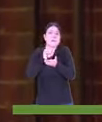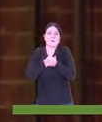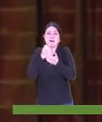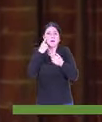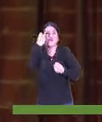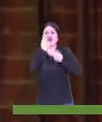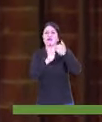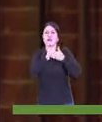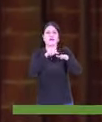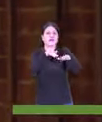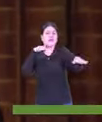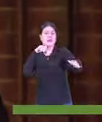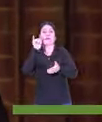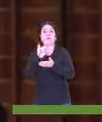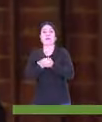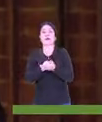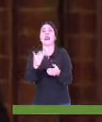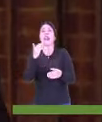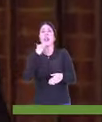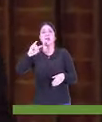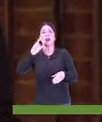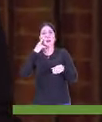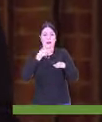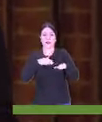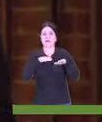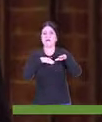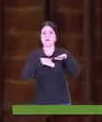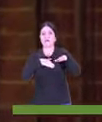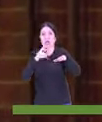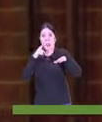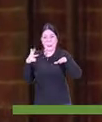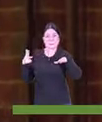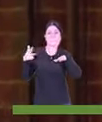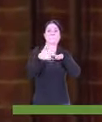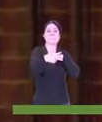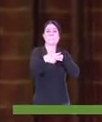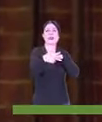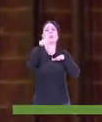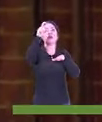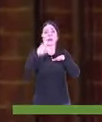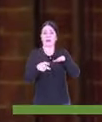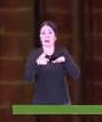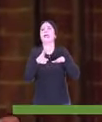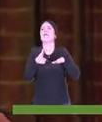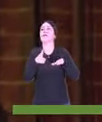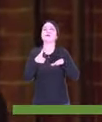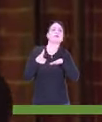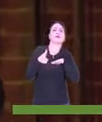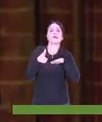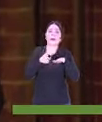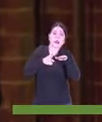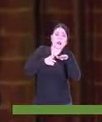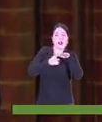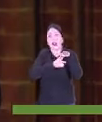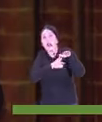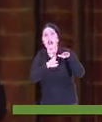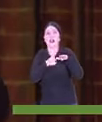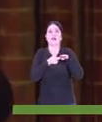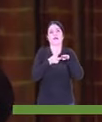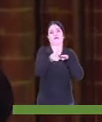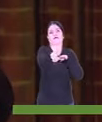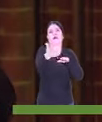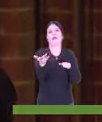cada vez que uno va a pasar una intersección, lastimosamente la bicicleta tiene que bajar, mirar y genera una interacción con los vehículos